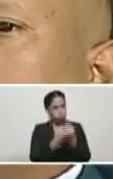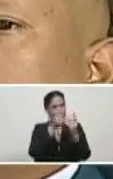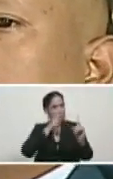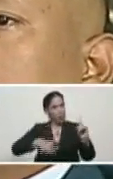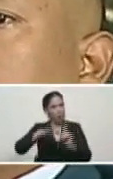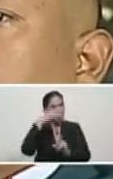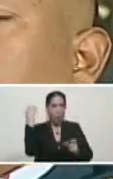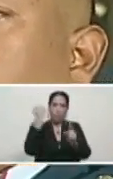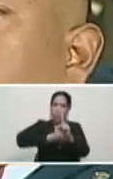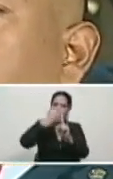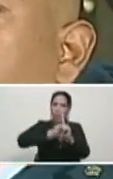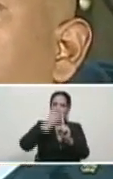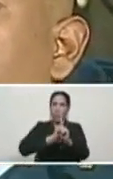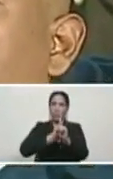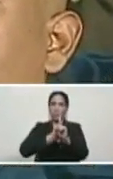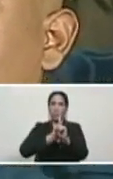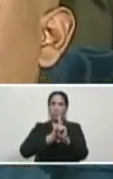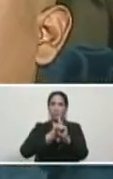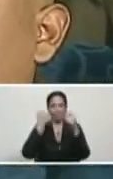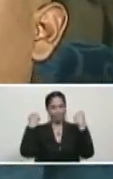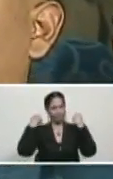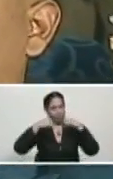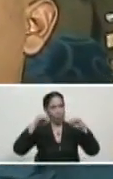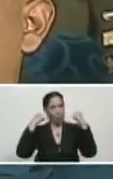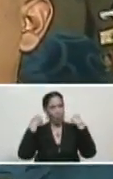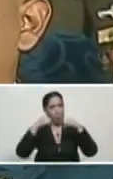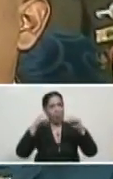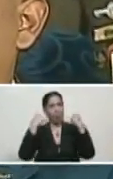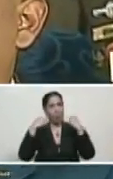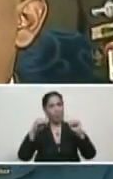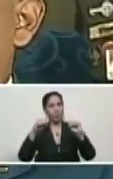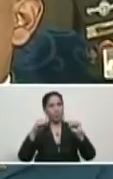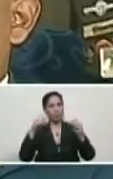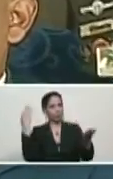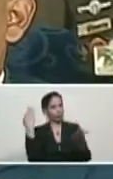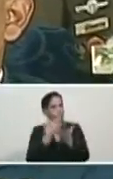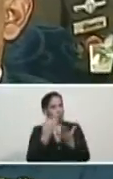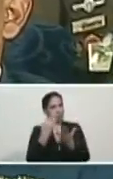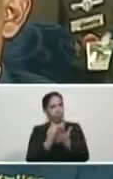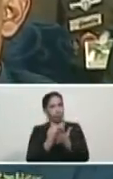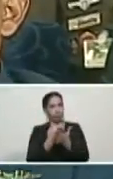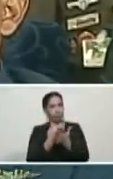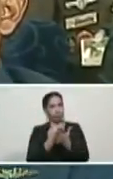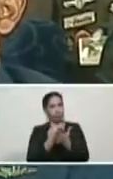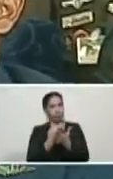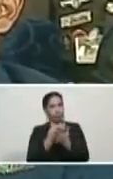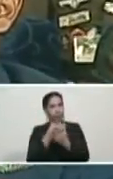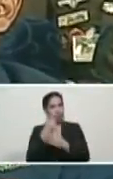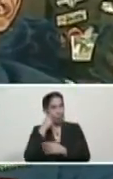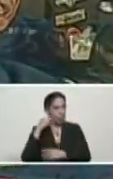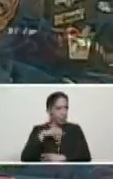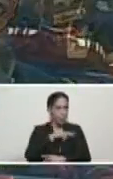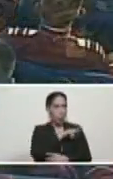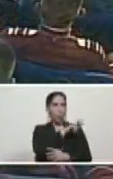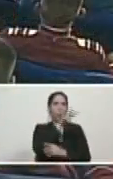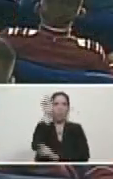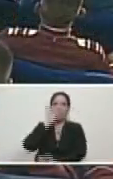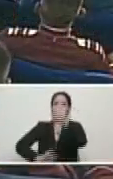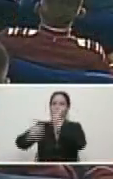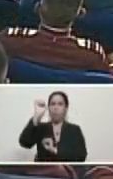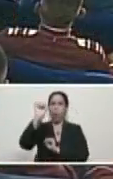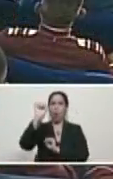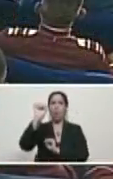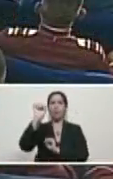lucha y preparándose siempre con la guardia en alto para defender